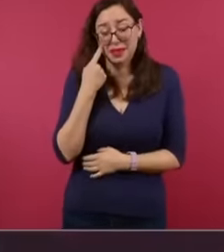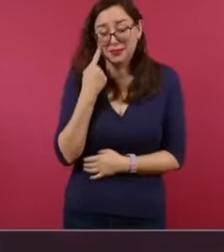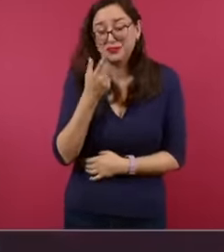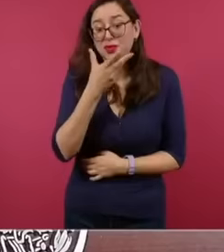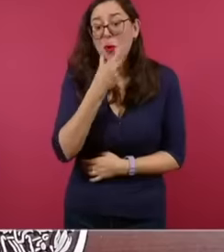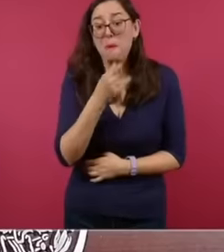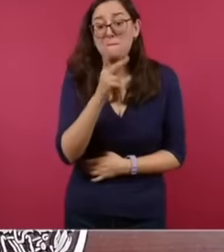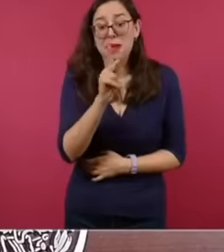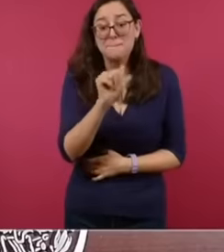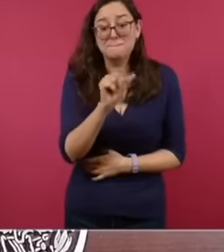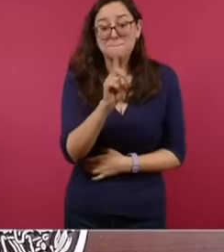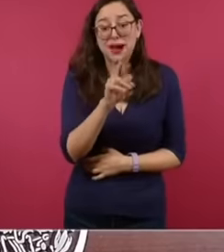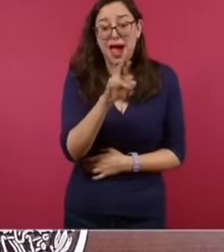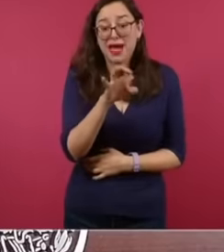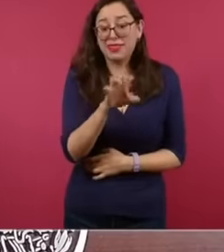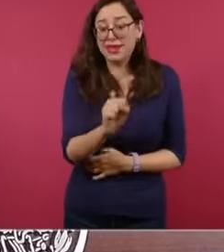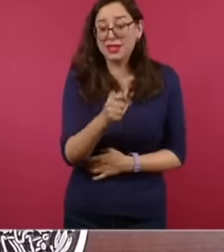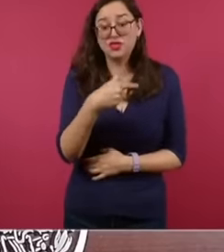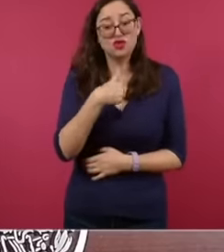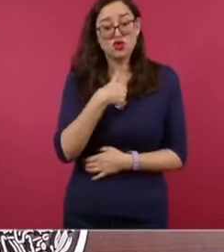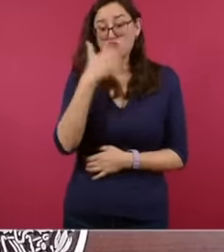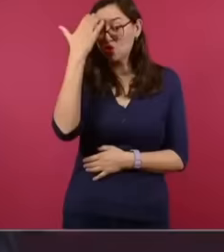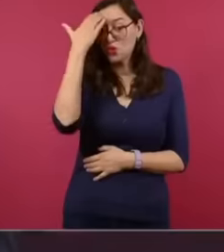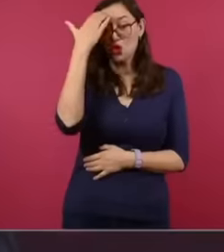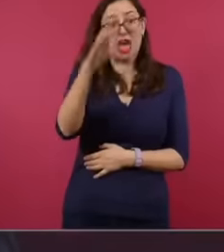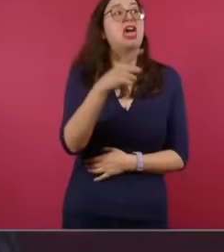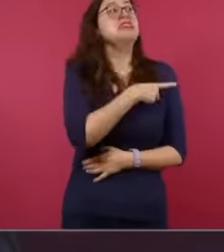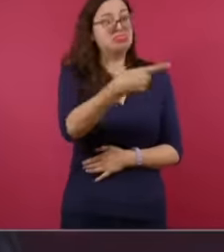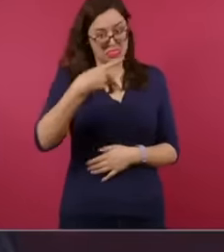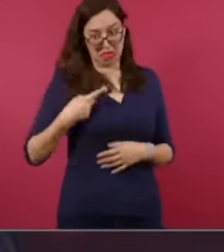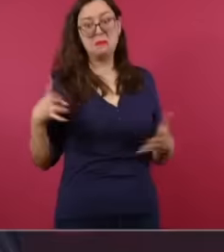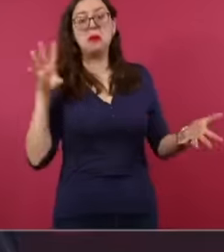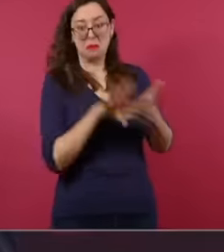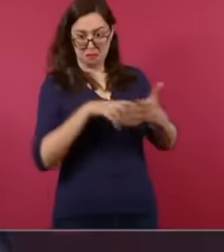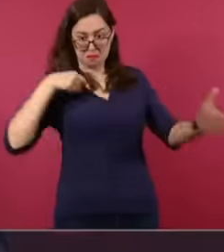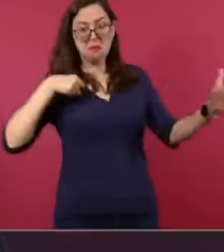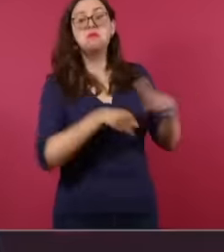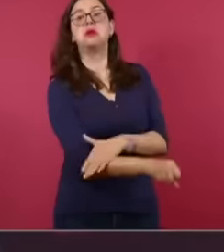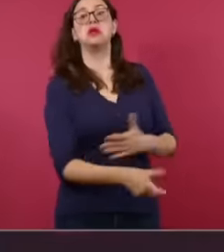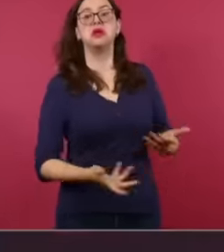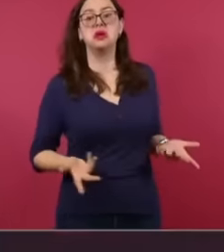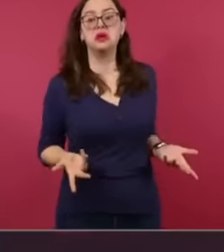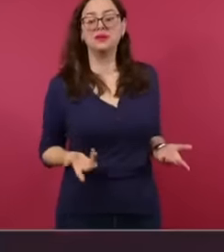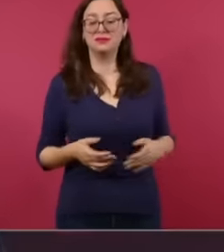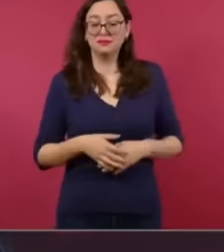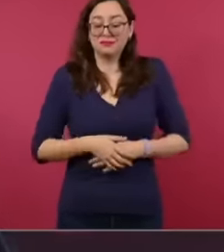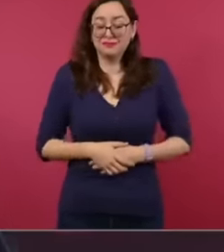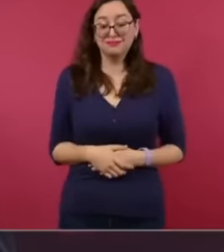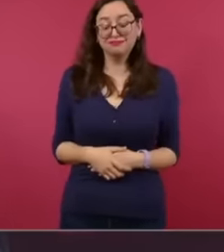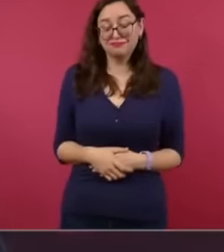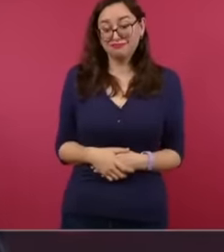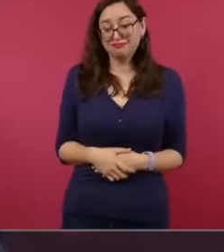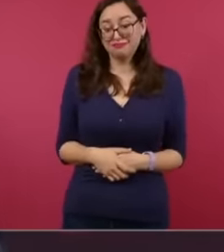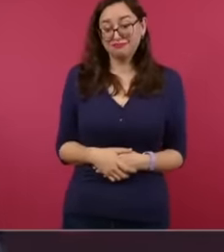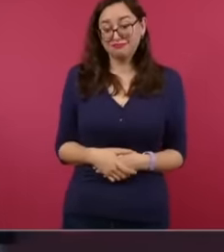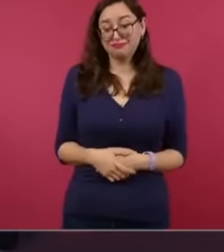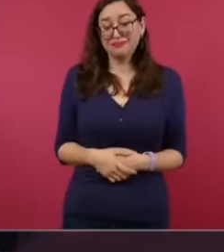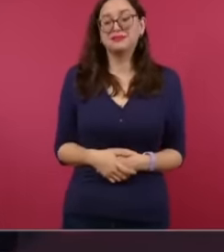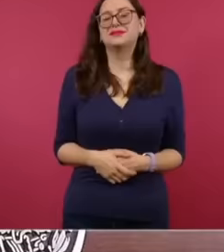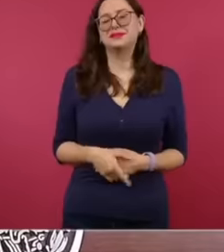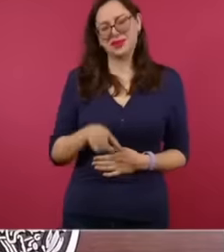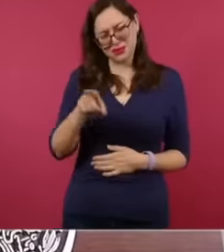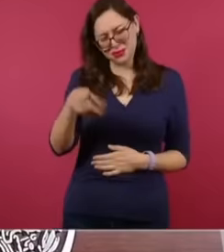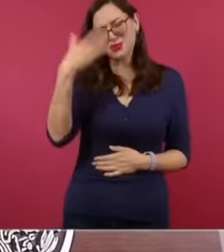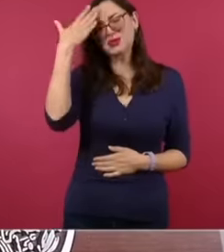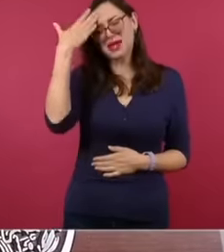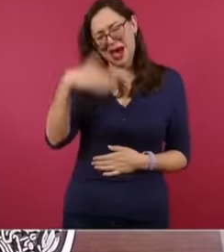No lo conozco. Pues debería estar en el bote. Pero por eso, pero sabes tú que en ese tiempo, sí lo